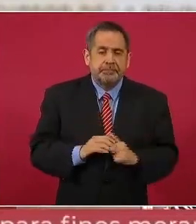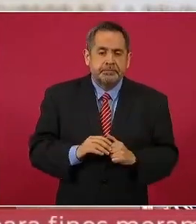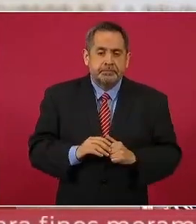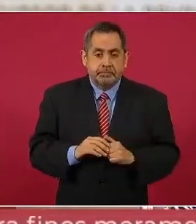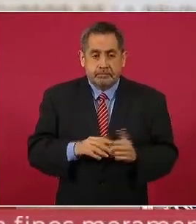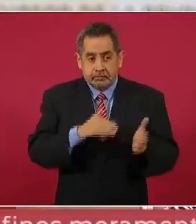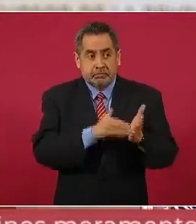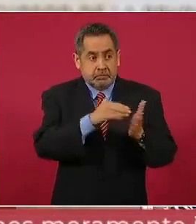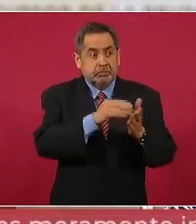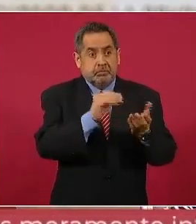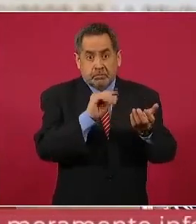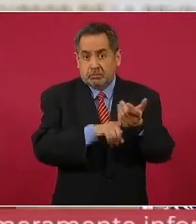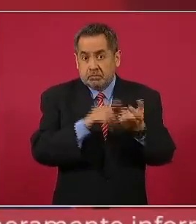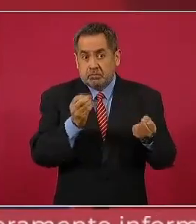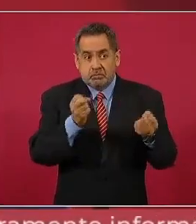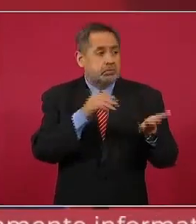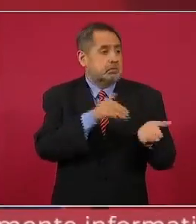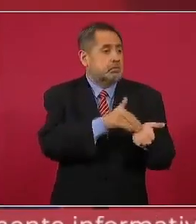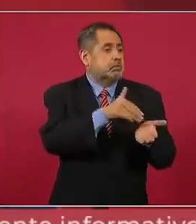millones todavía,